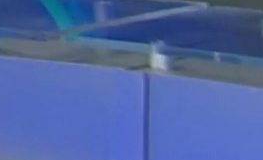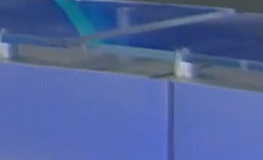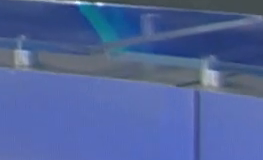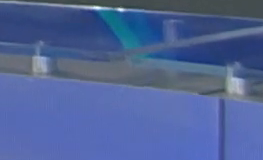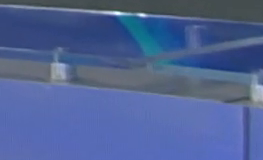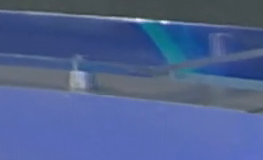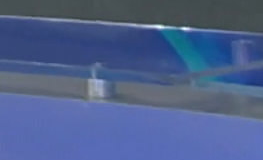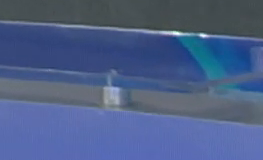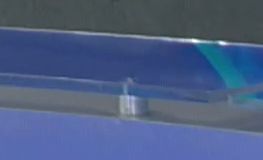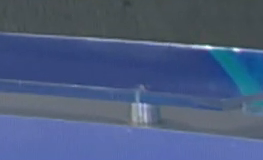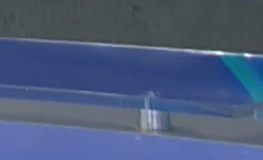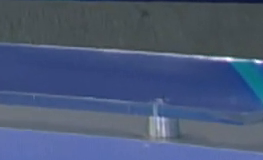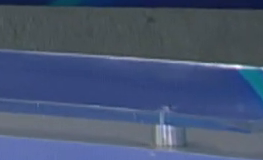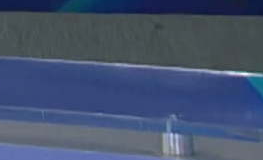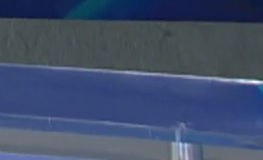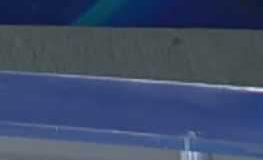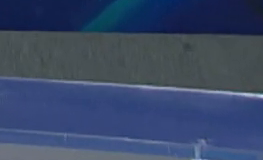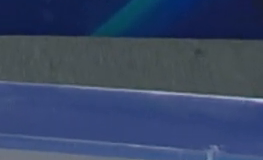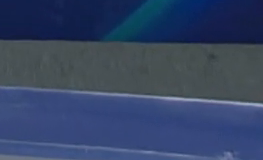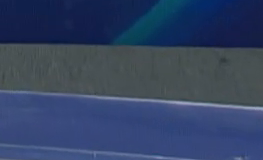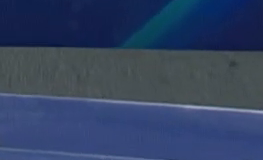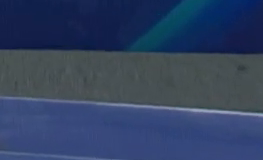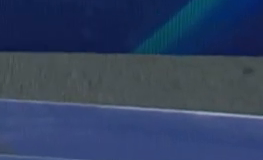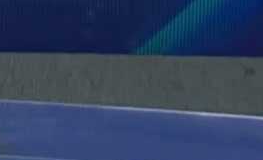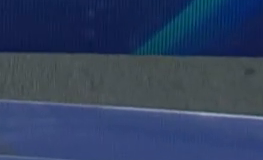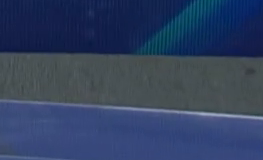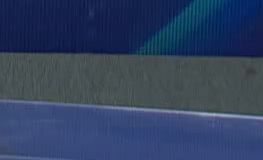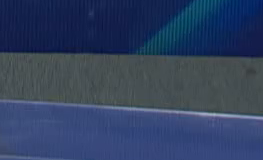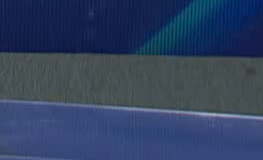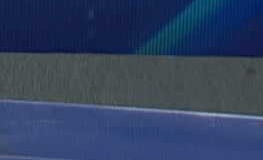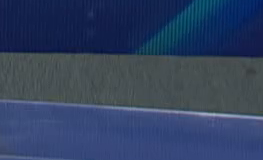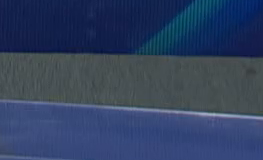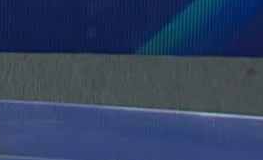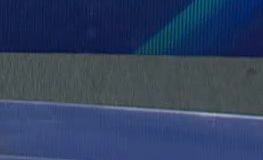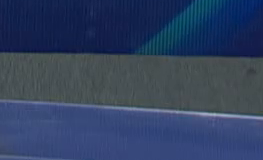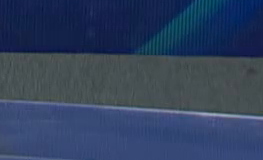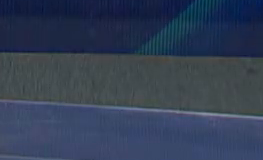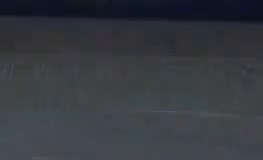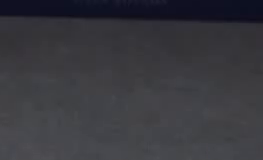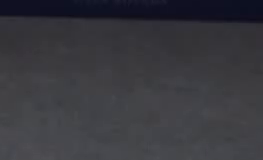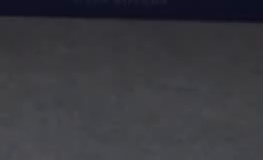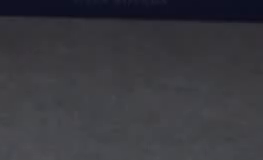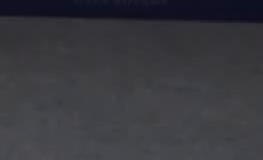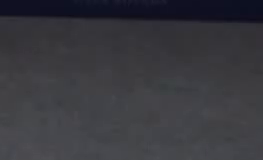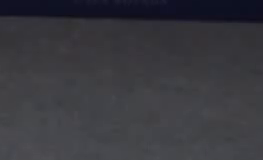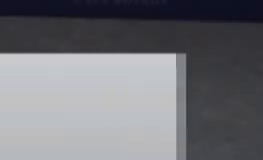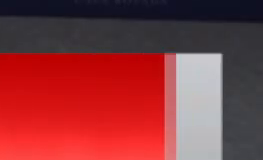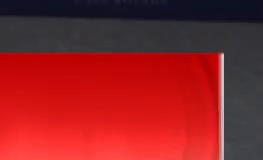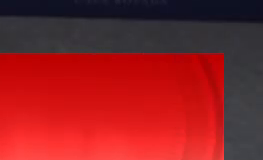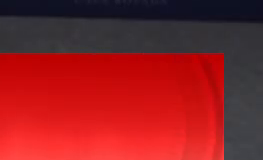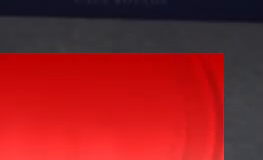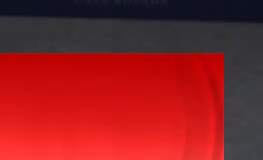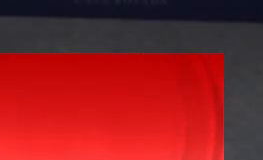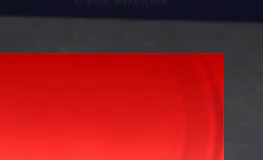¿Qué tal? ¿Cómo están? Bienvenidos. Nos vamos a Casa de Gobierno. Escuchamos al vocero presidencial. Bueno, ahora sí, buen día,